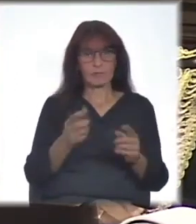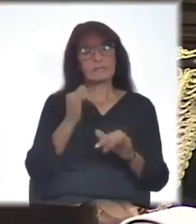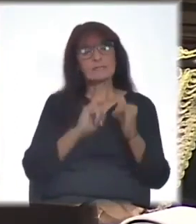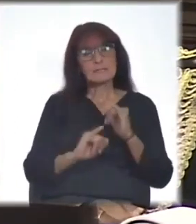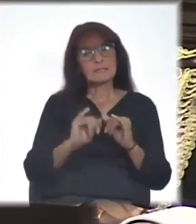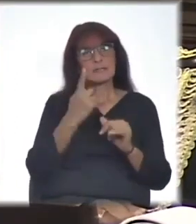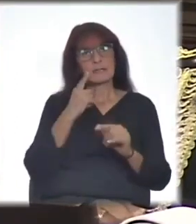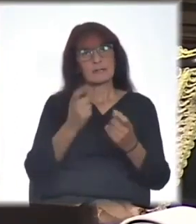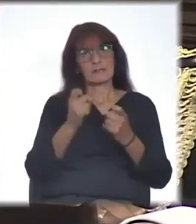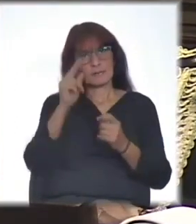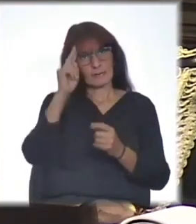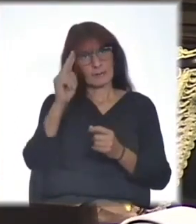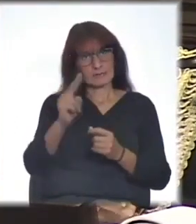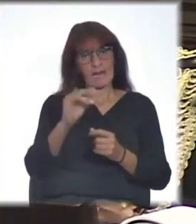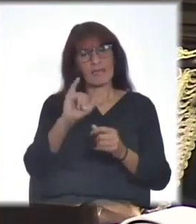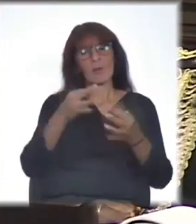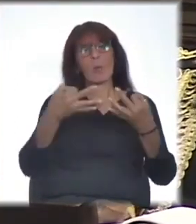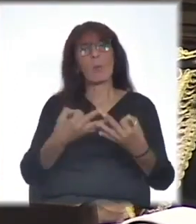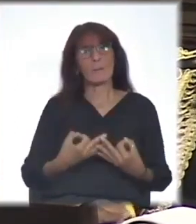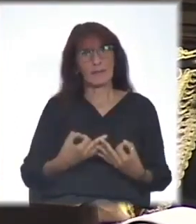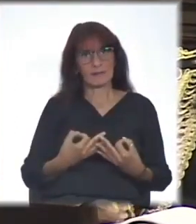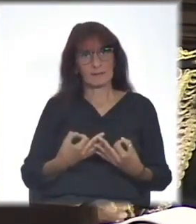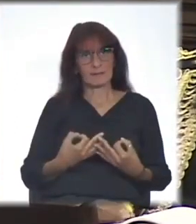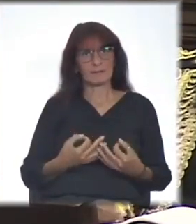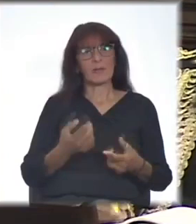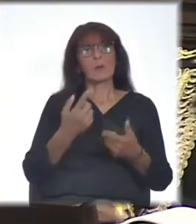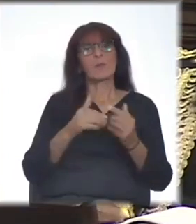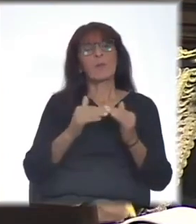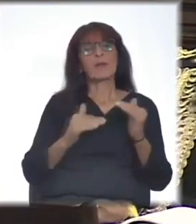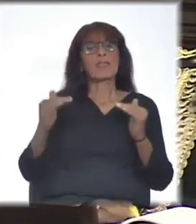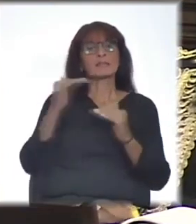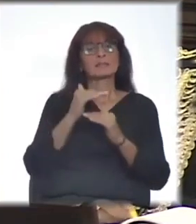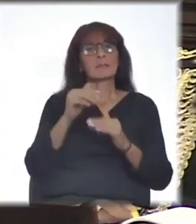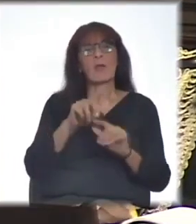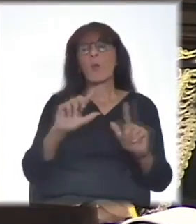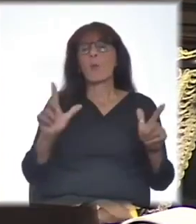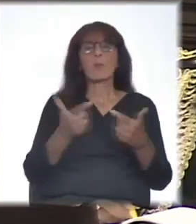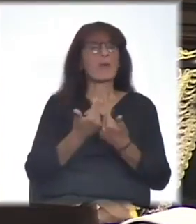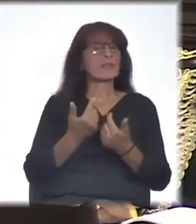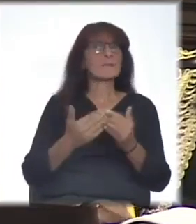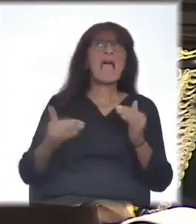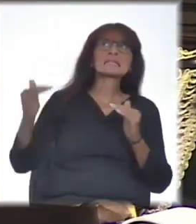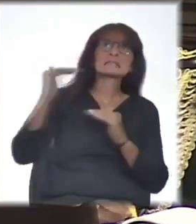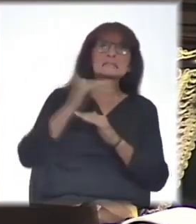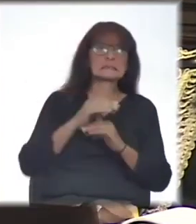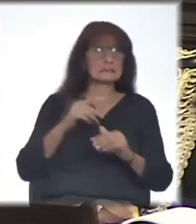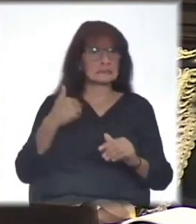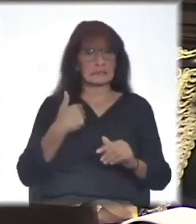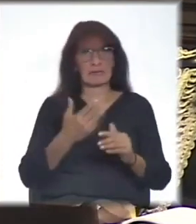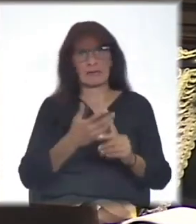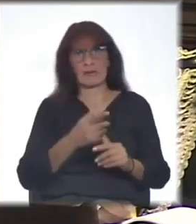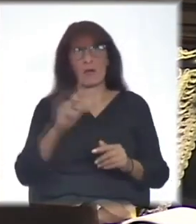imprescindible respetarla y hacerla cumplir a cabalidad. Por encima de ella no puede haber nada ni nadie, nacional